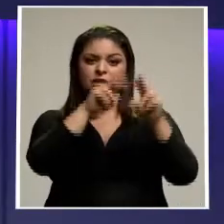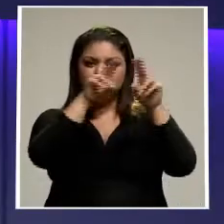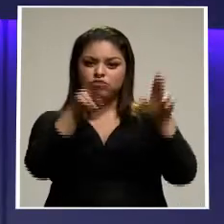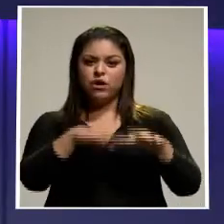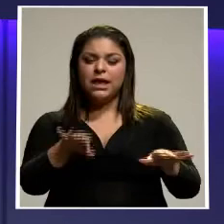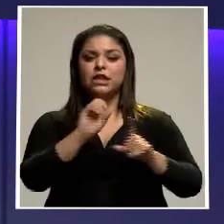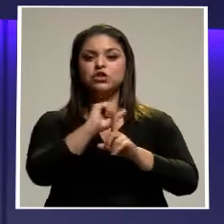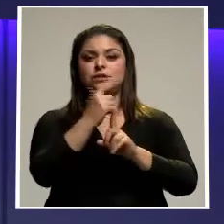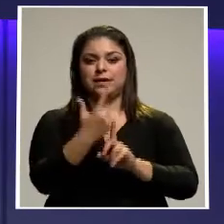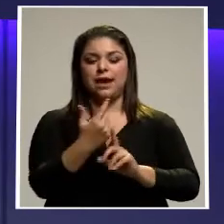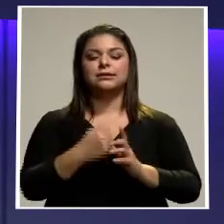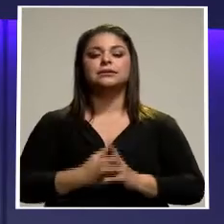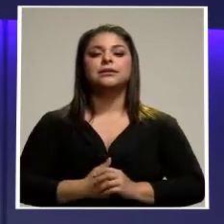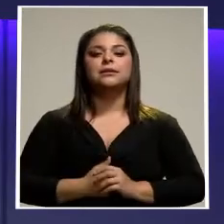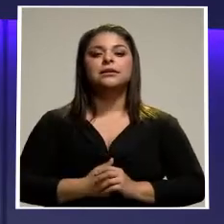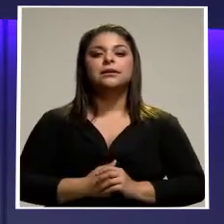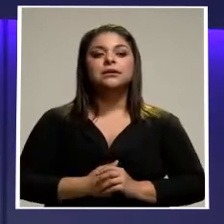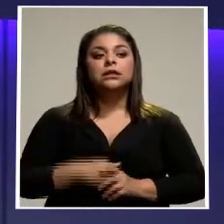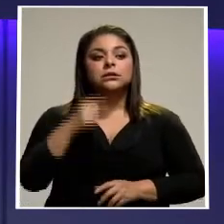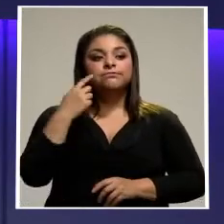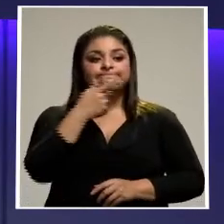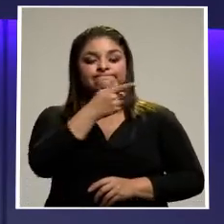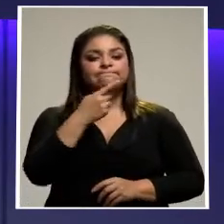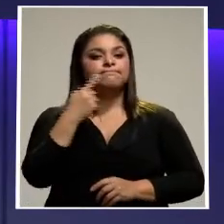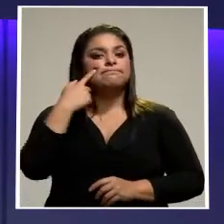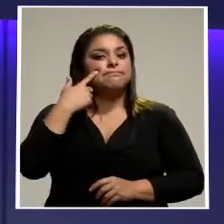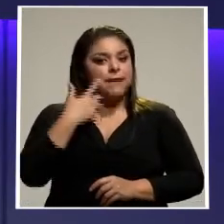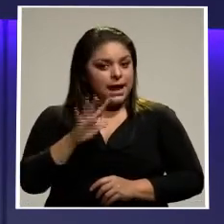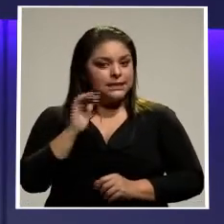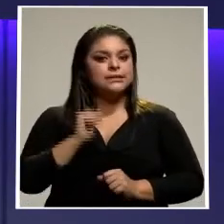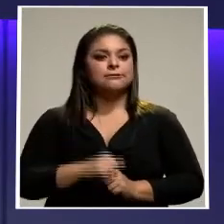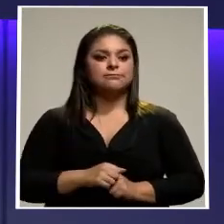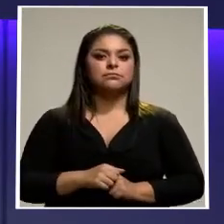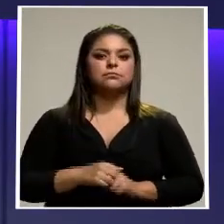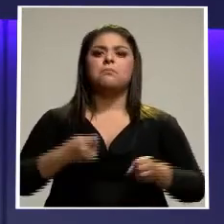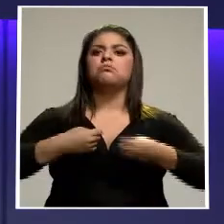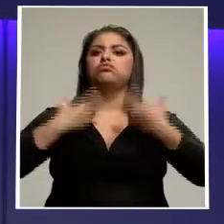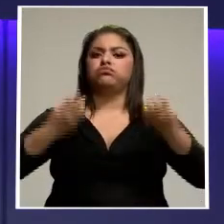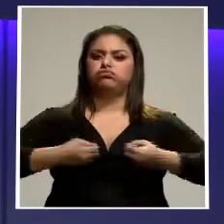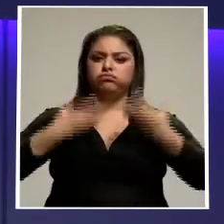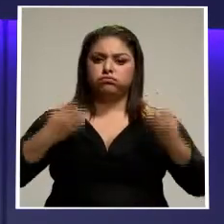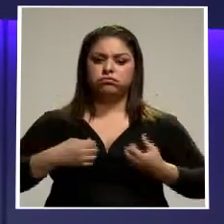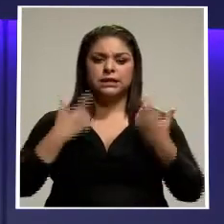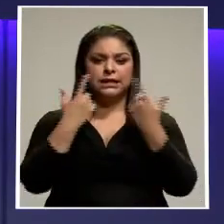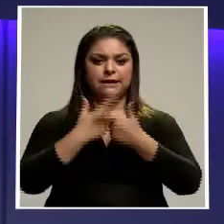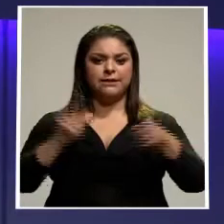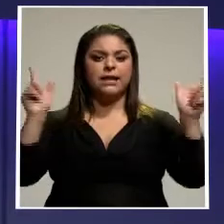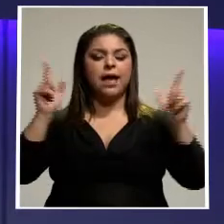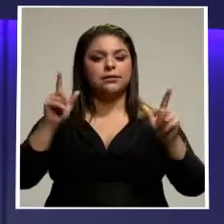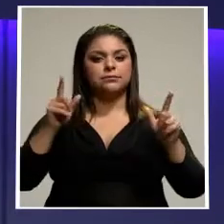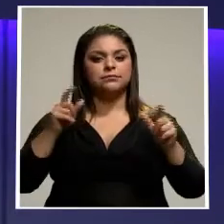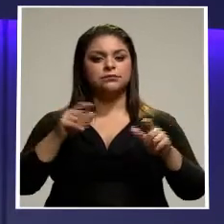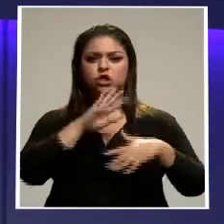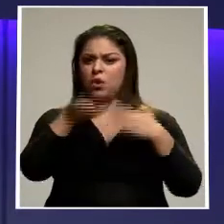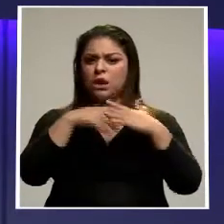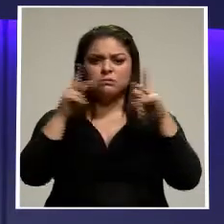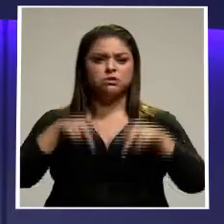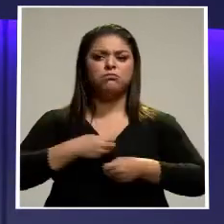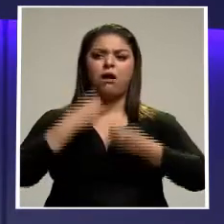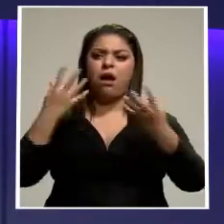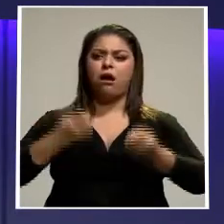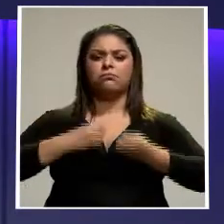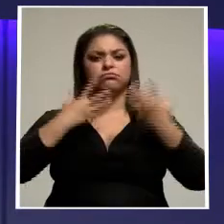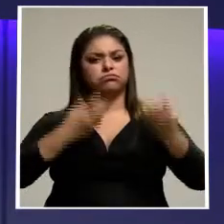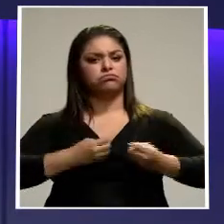impresión inicial de ser un paraíso de la libertad de expresión. Todos podíamos expresarnos,